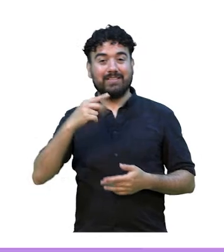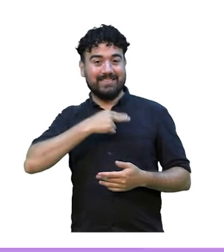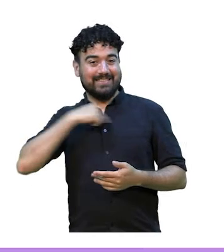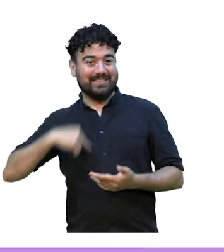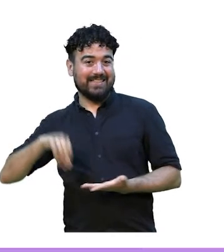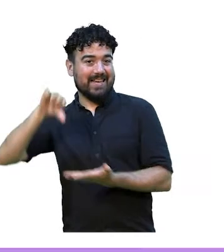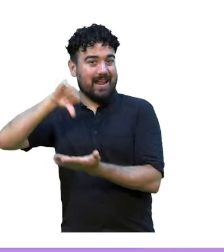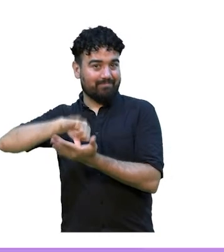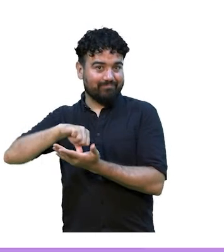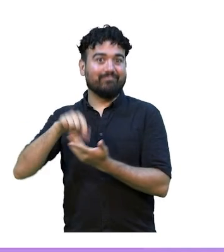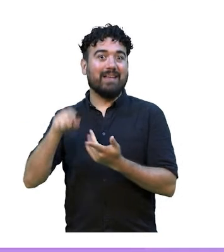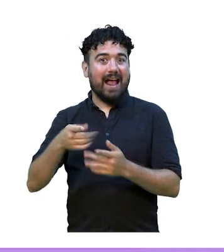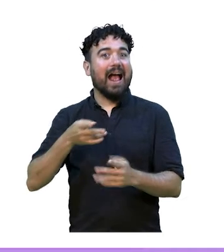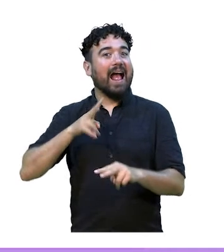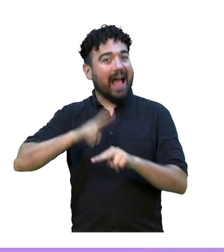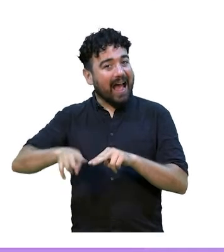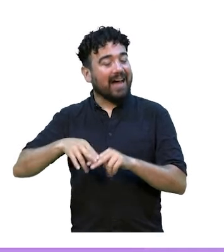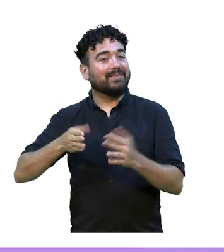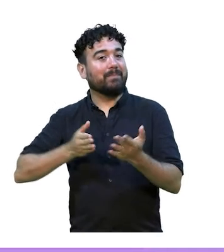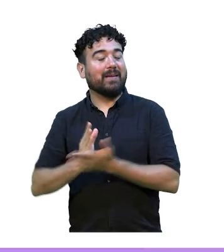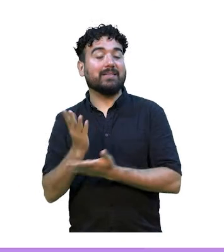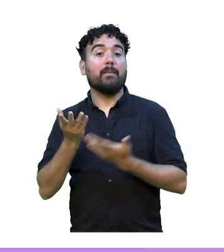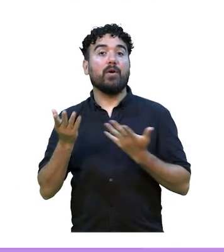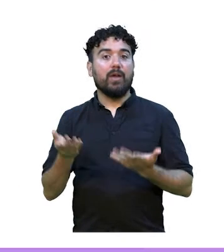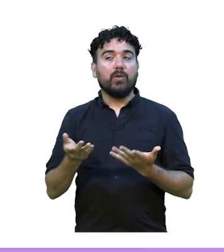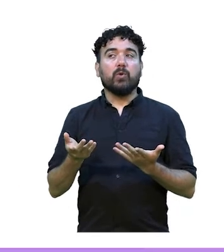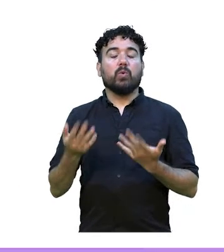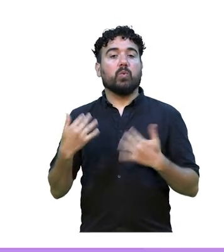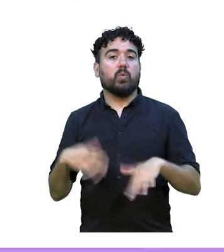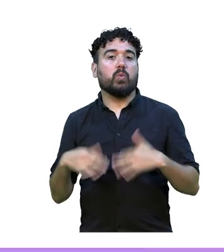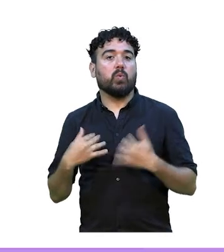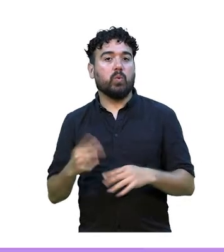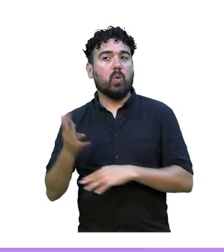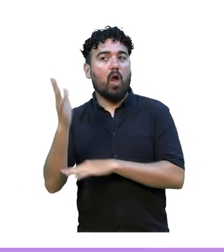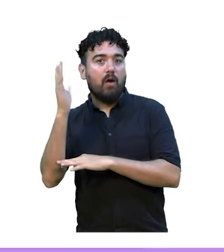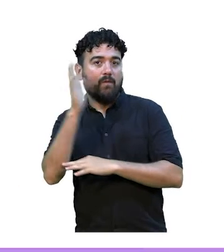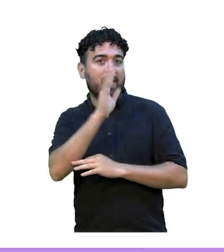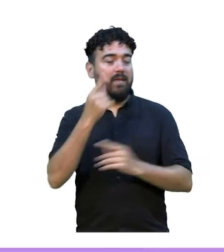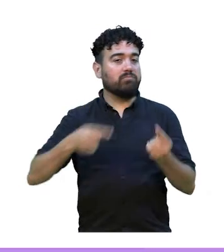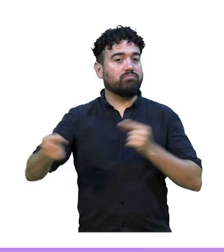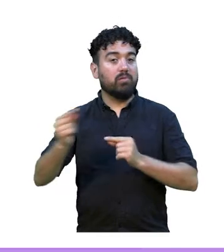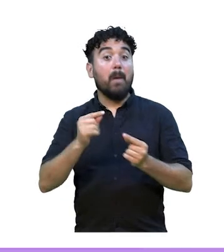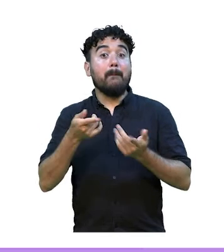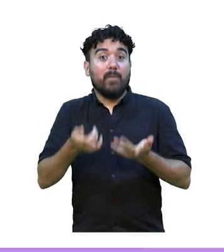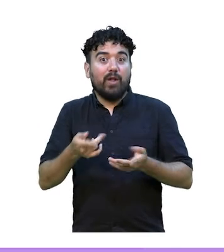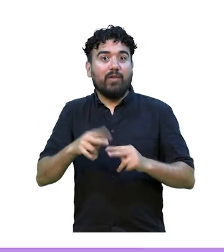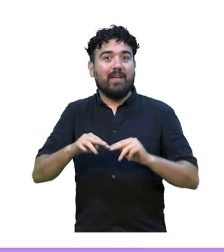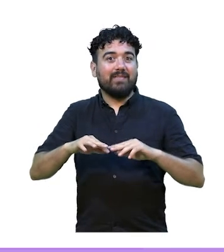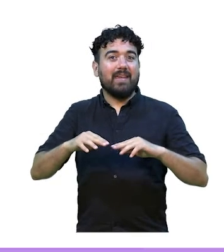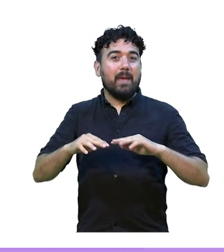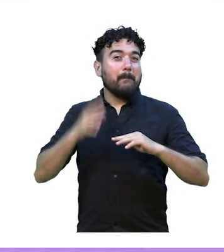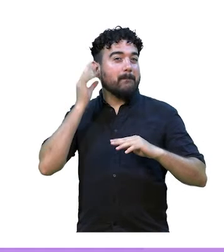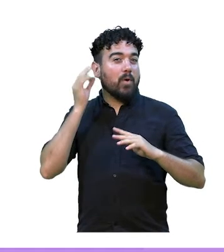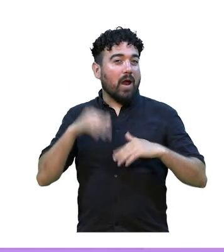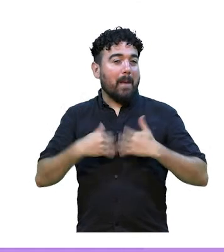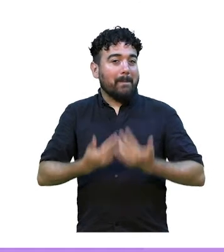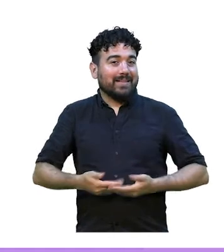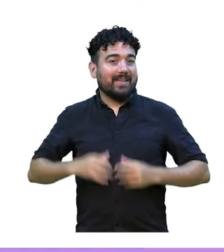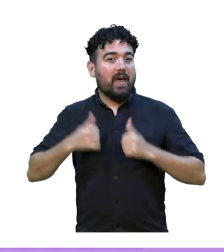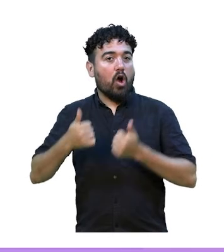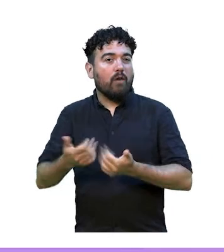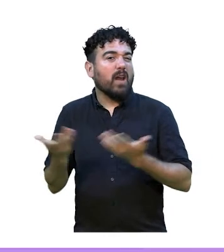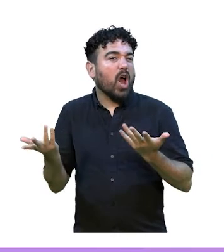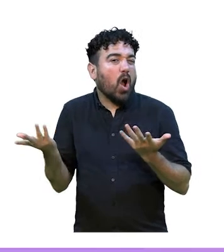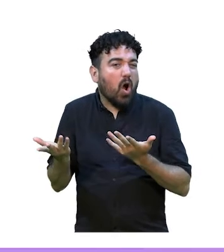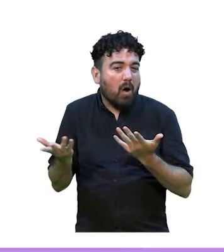decreto ministerial de permanencia en los colegios de las adolescentes embarazadas. Bueno, y en el contexto del trabajo del Fondo